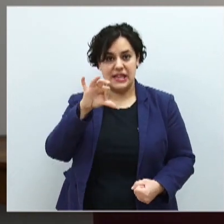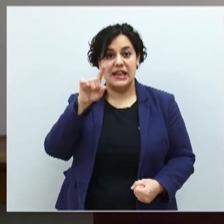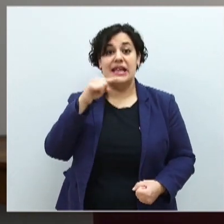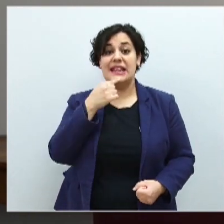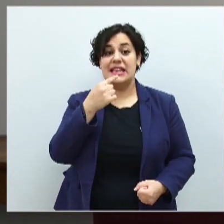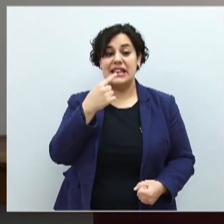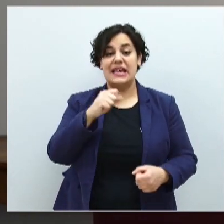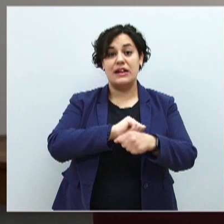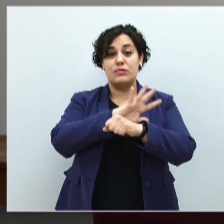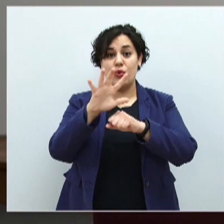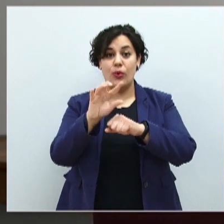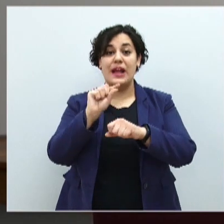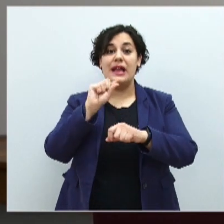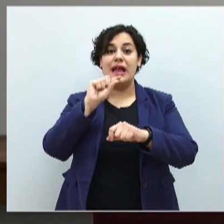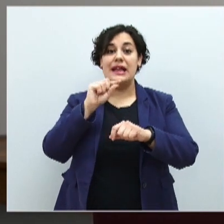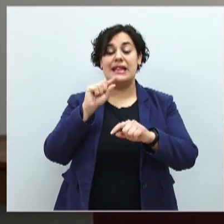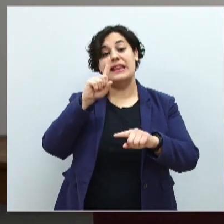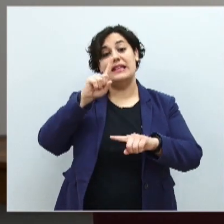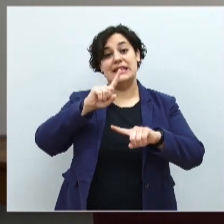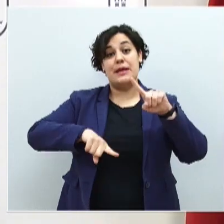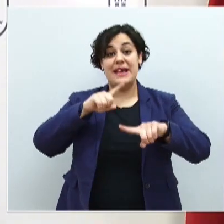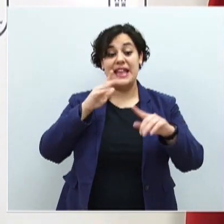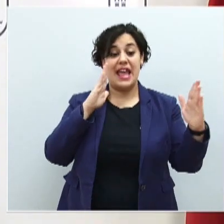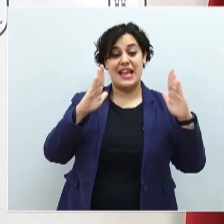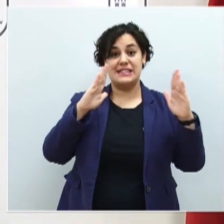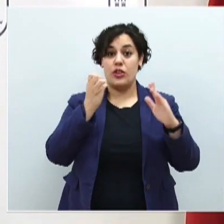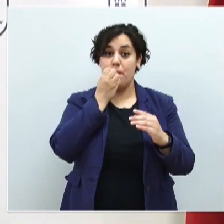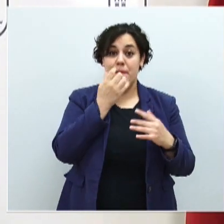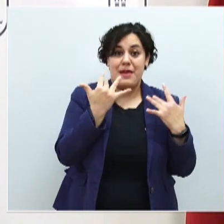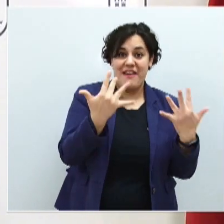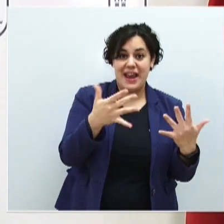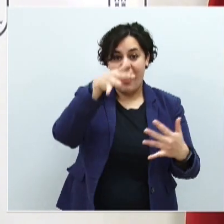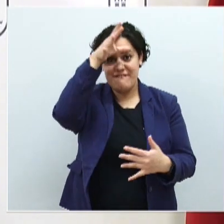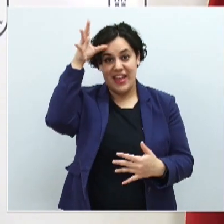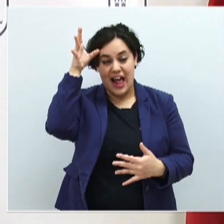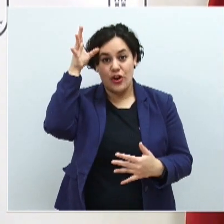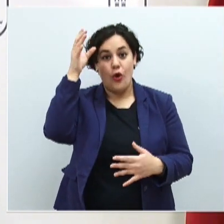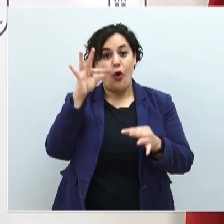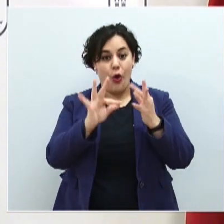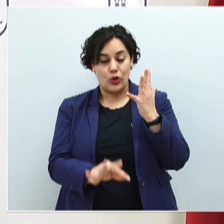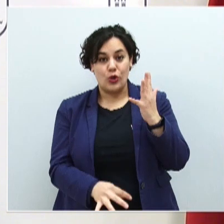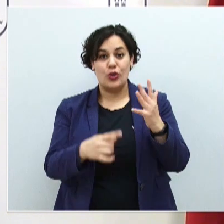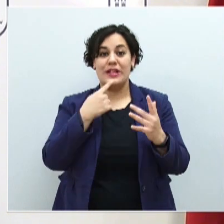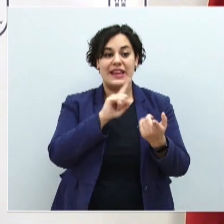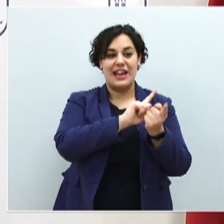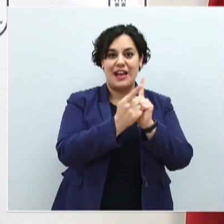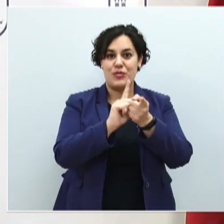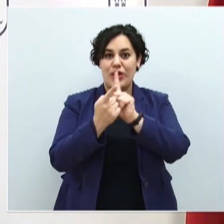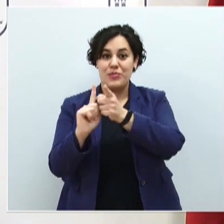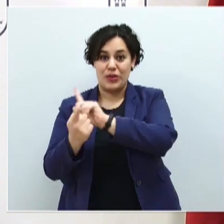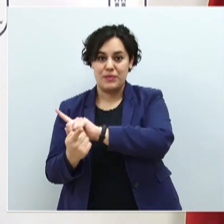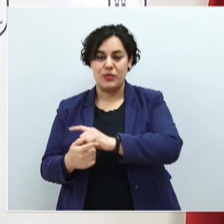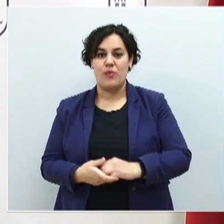con los cambios estacionales. ¿Esto hace más vulnerable a la región? Bueno, el tema es que ahora mismo, como este virus empezó a